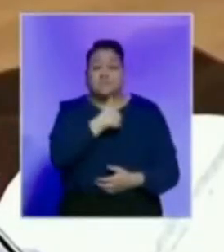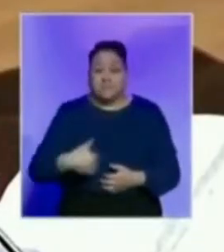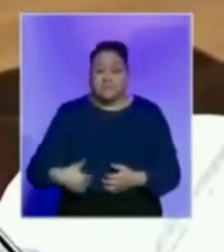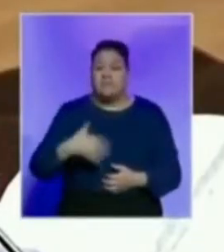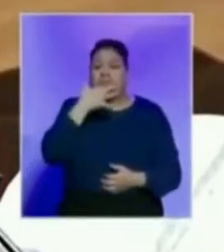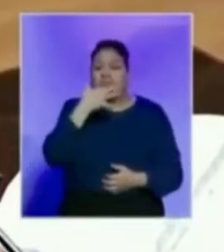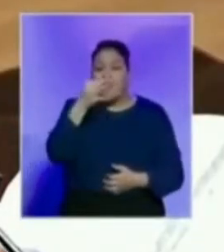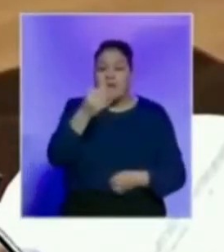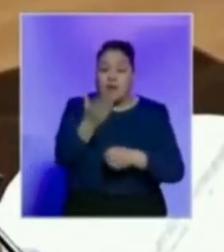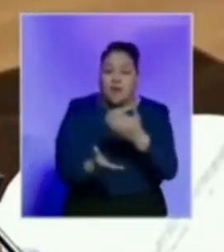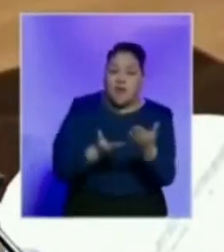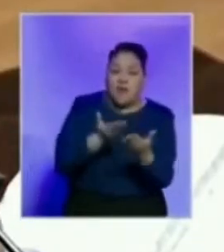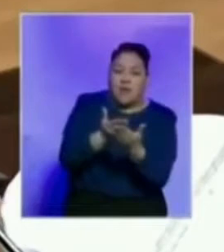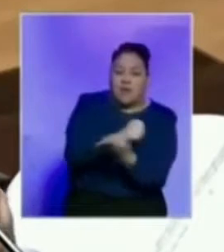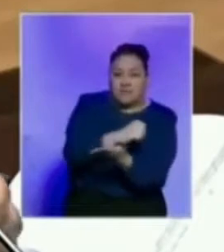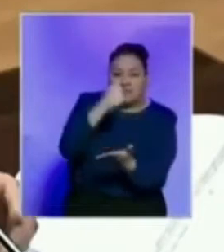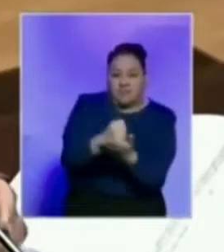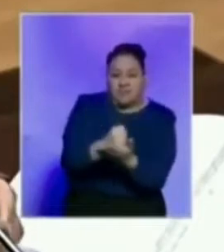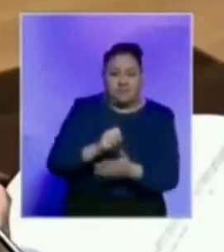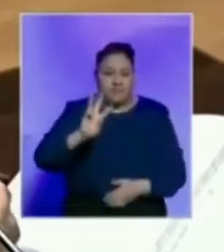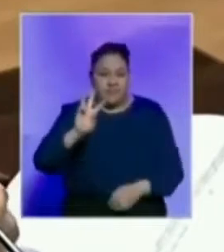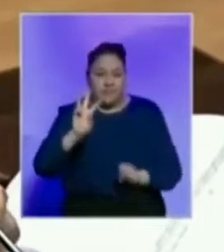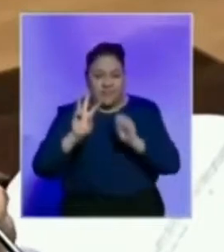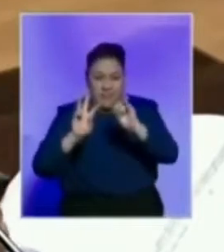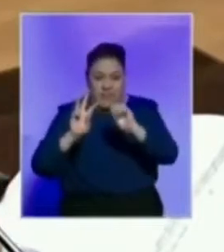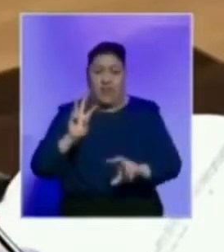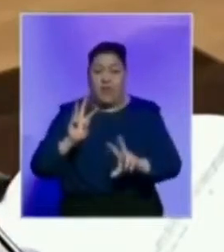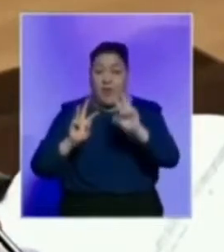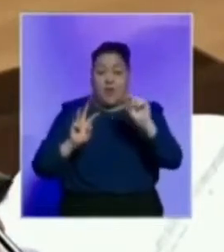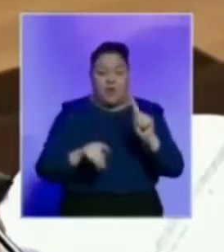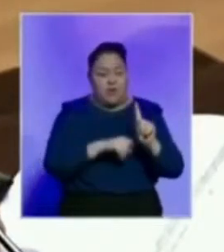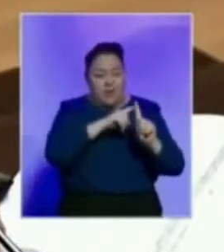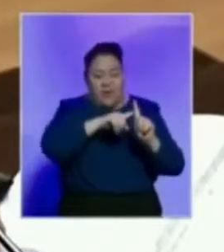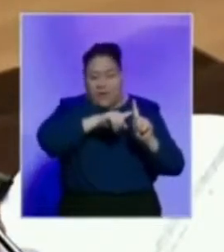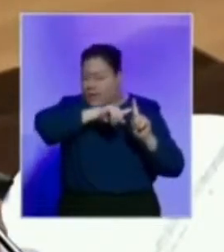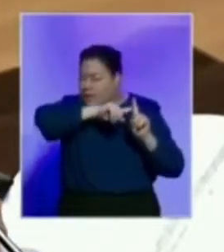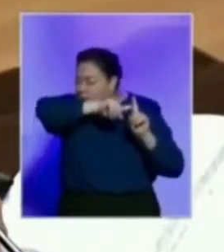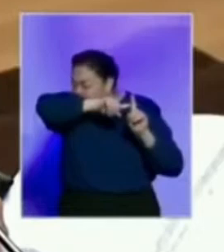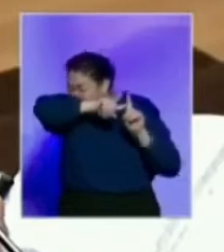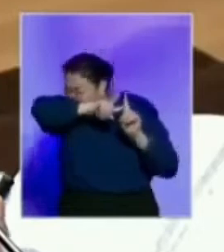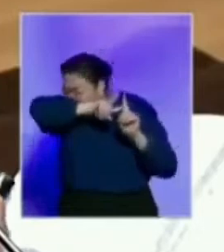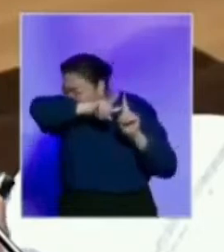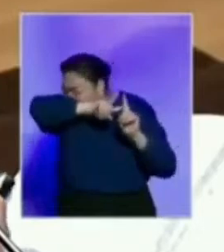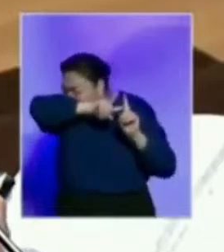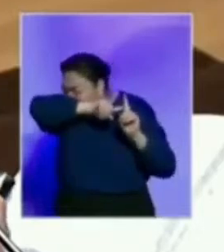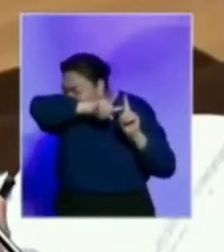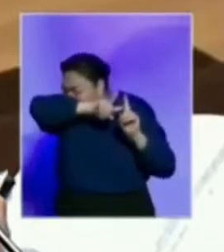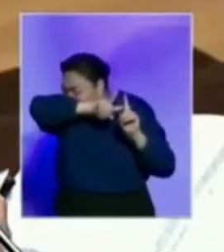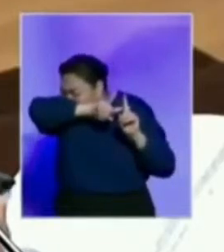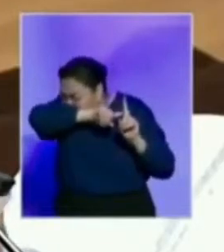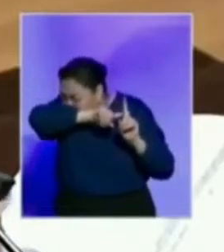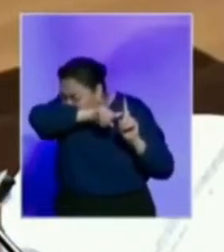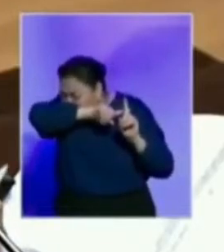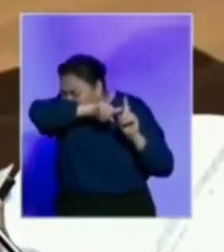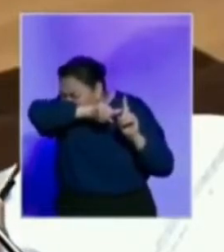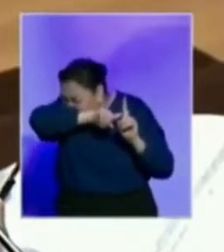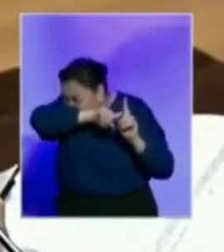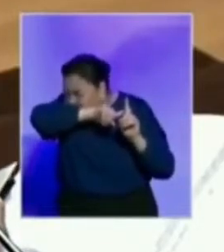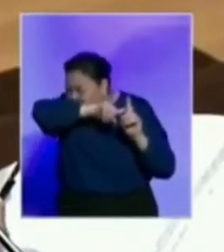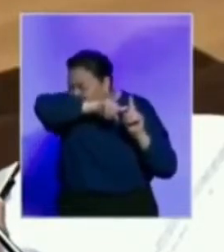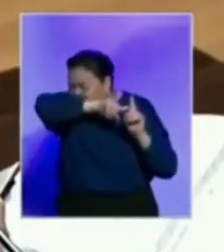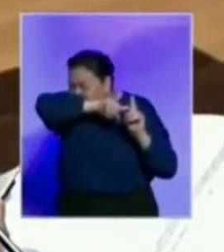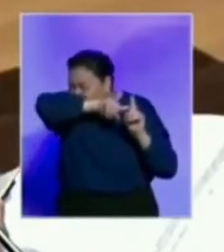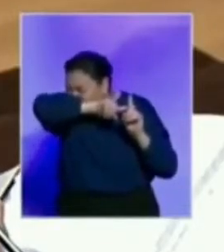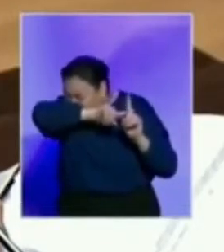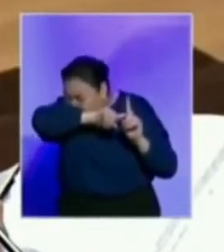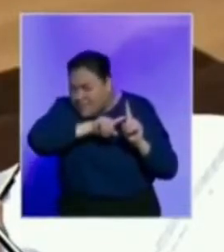presidenta. Le informo que el proyecto fue aprobado por mayoría de votos, con el voto en contra de la magistrada Janine Otalora Malasí y del magistrado Reyes